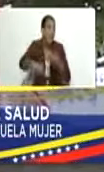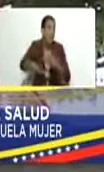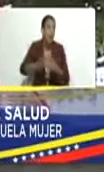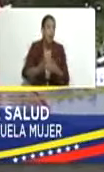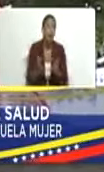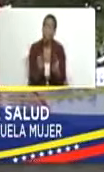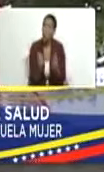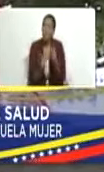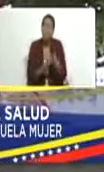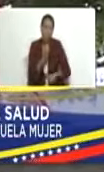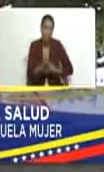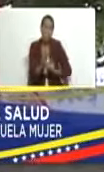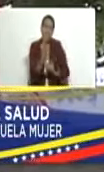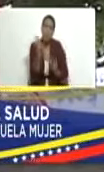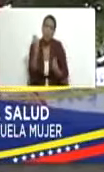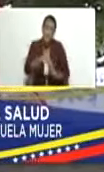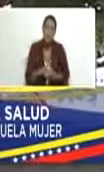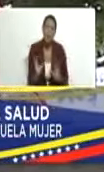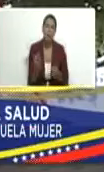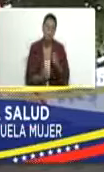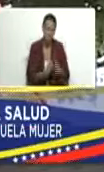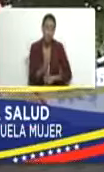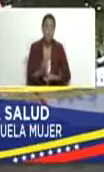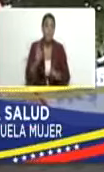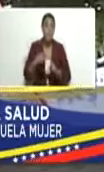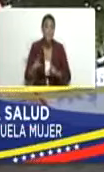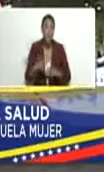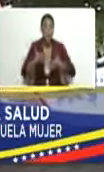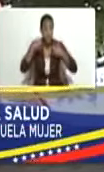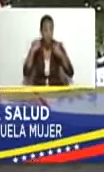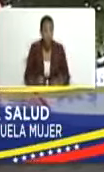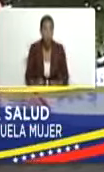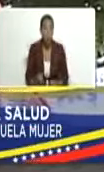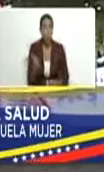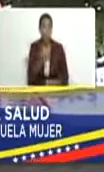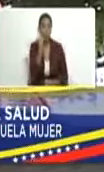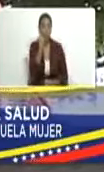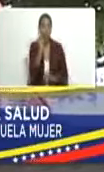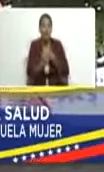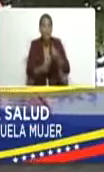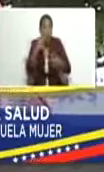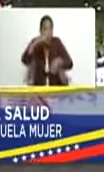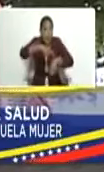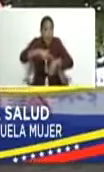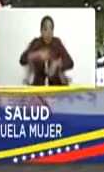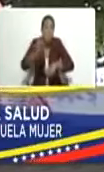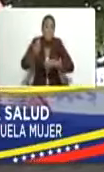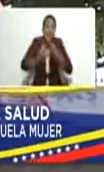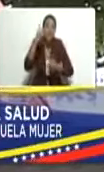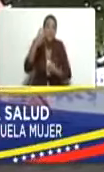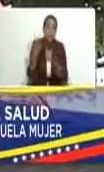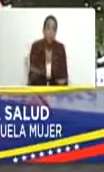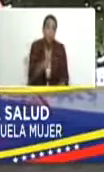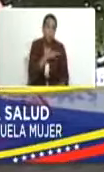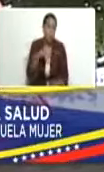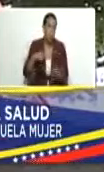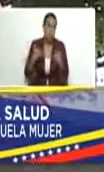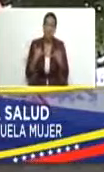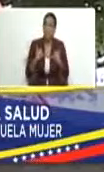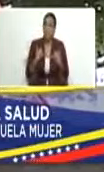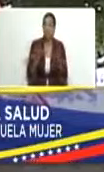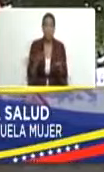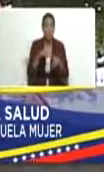Falta mucho por hacer, pero lo que estén seguros que los únicos que podemos hacer, lo que falta por hacer, somos nosotros